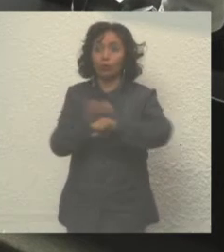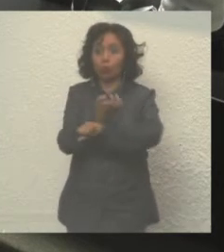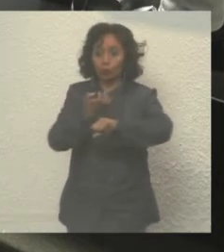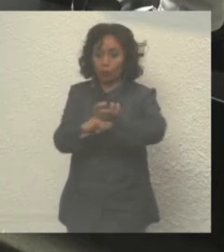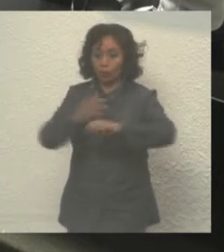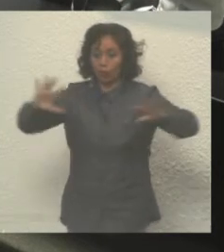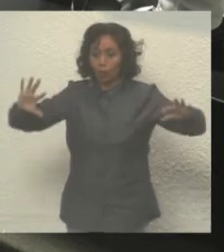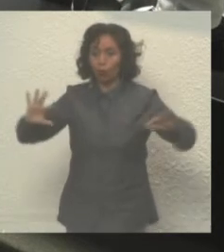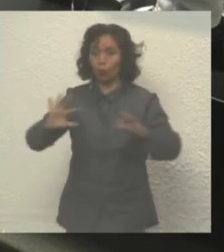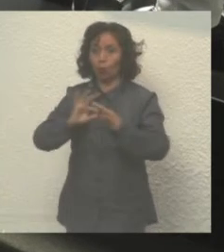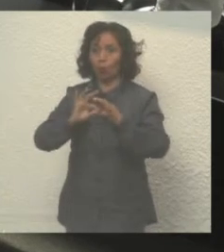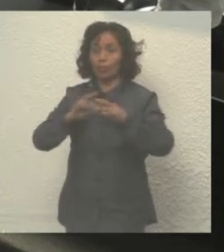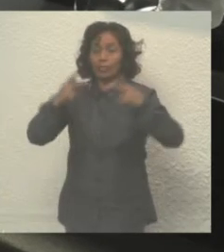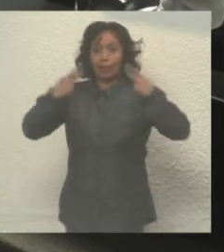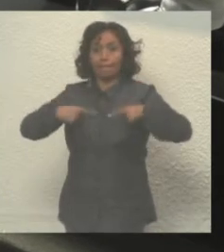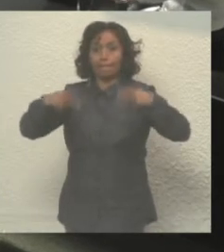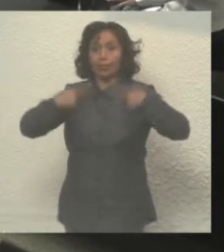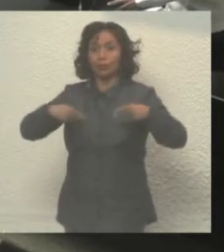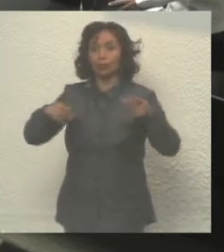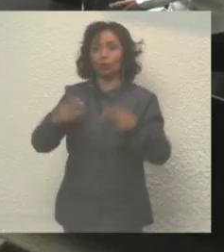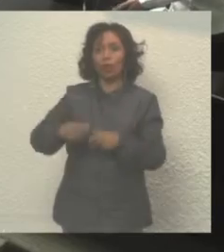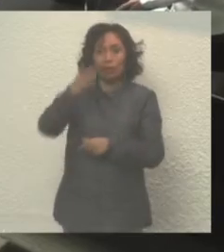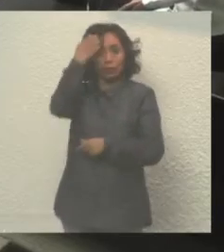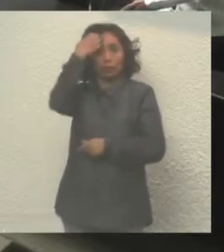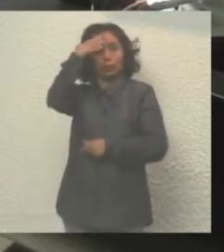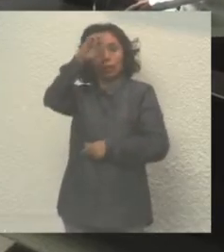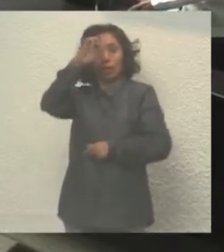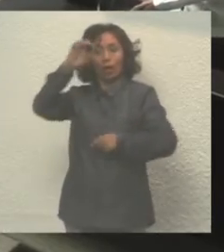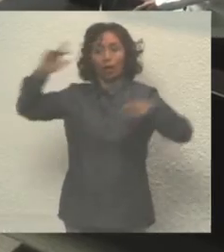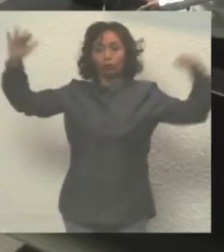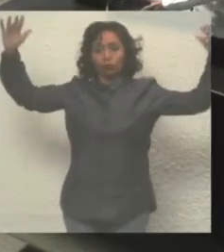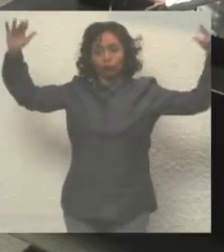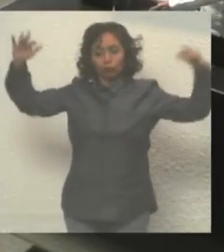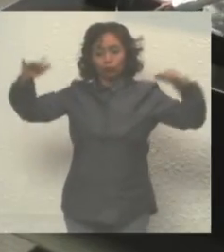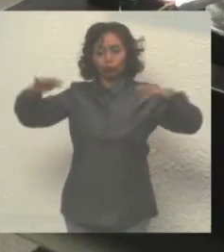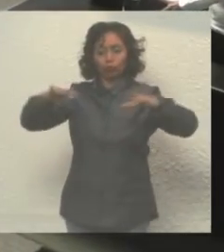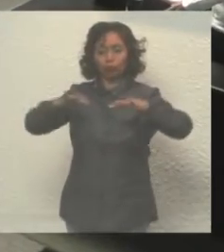de cientos de miles de extranjeros que llegaron a este estado